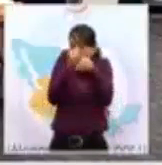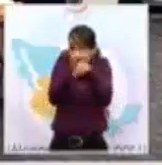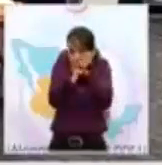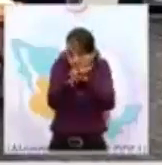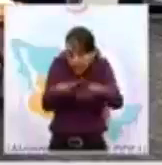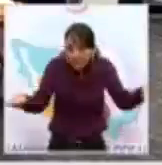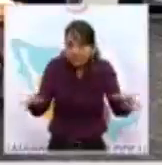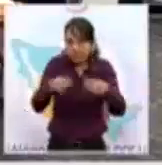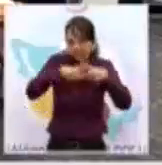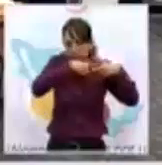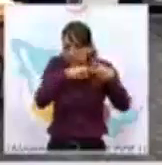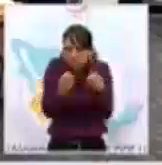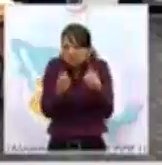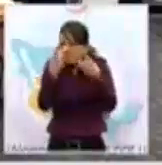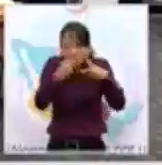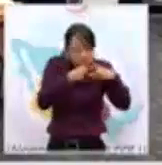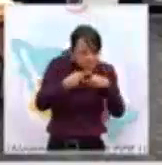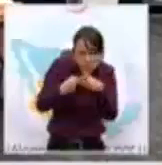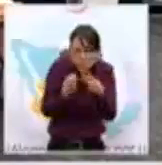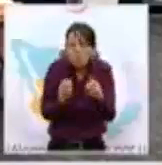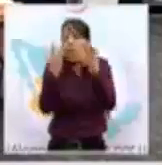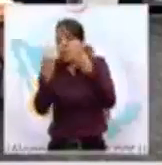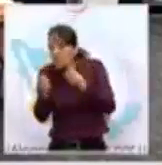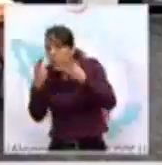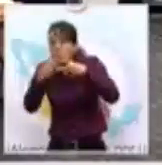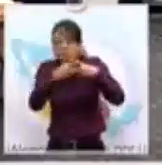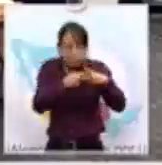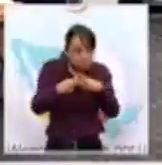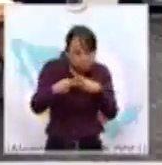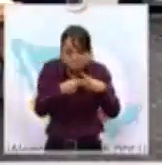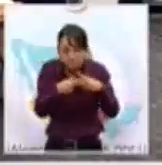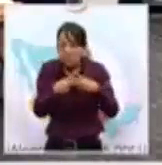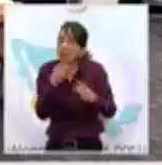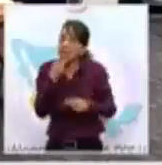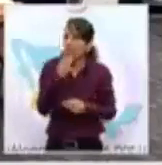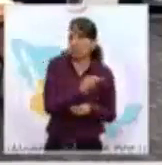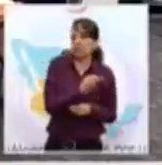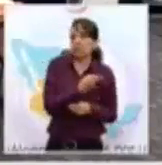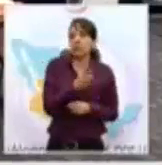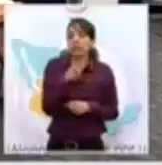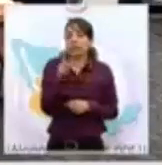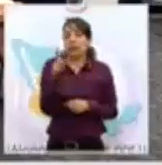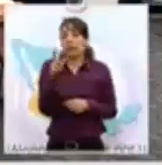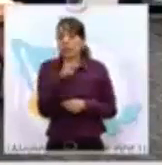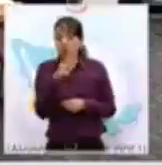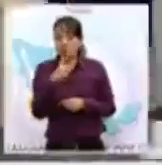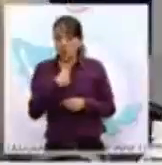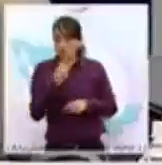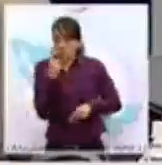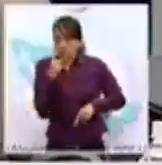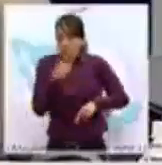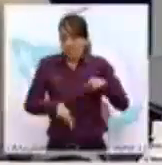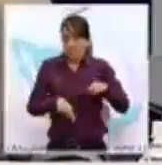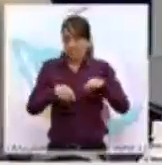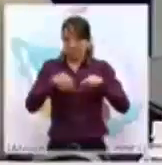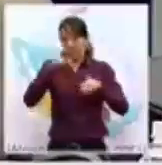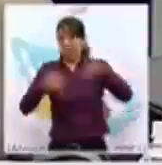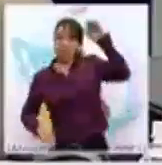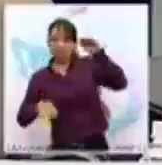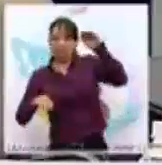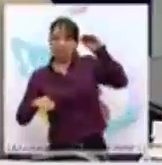al menos que yo conozco, hablan de que cuando se reducen desigualdades y pobreza, es cuando podemos ascender